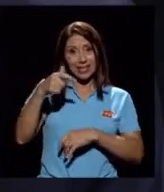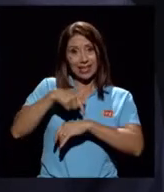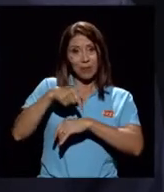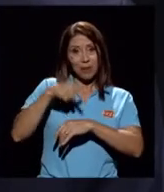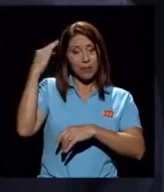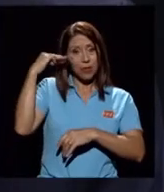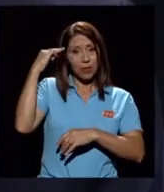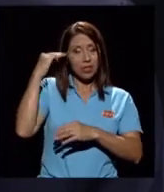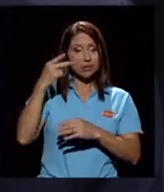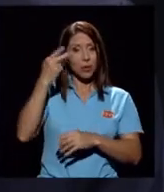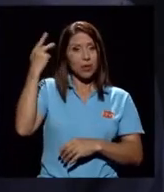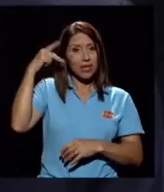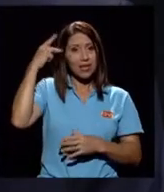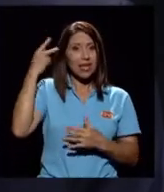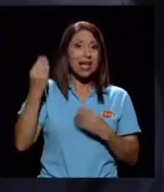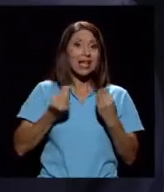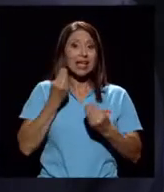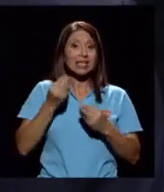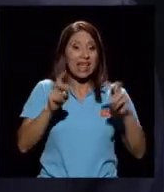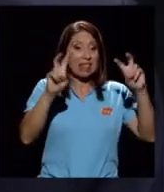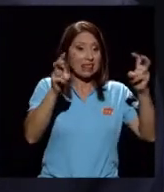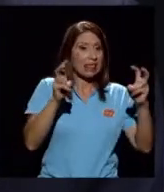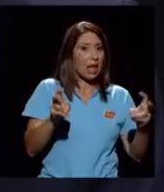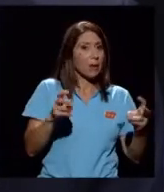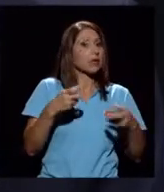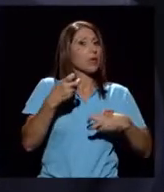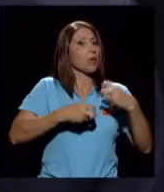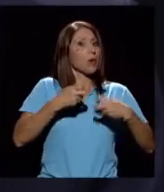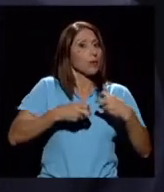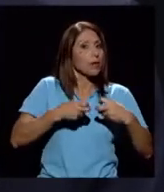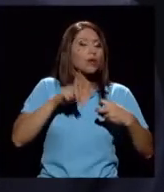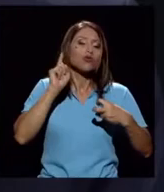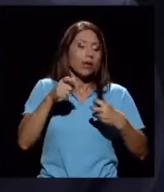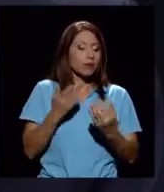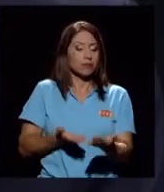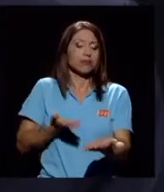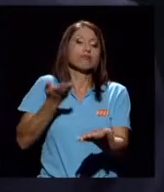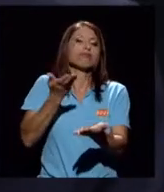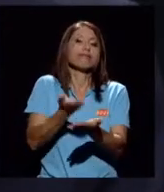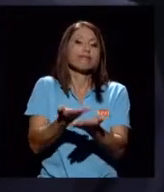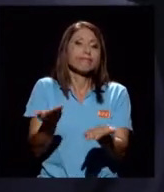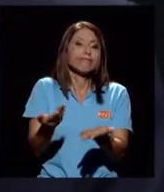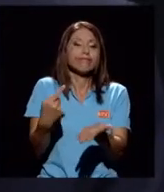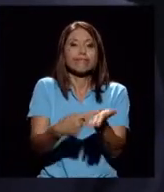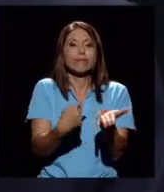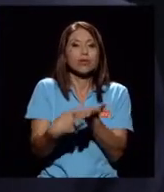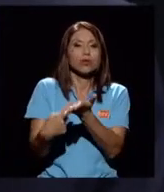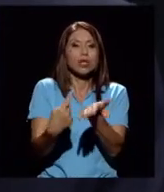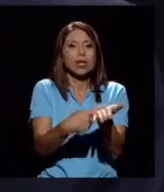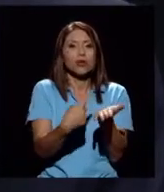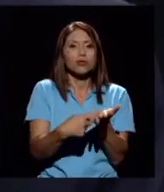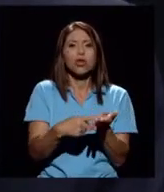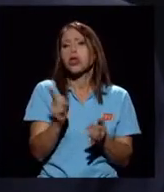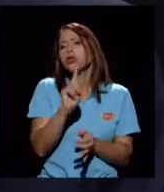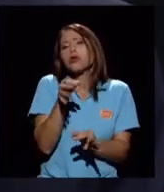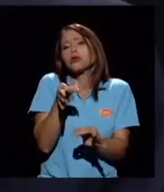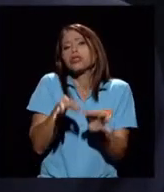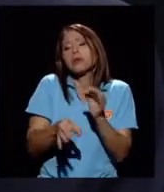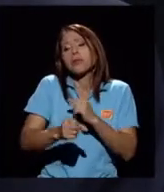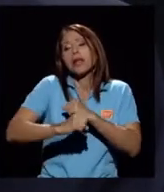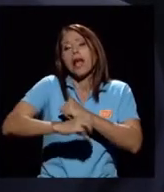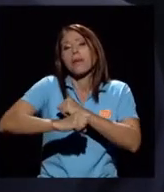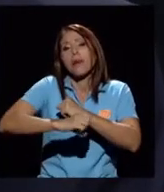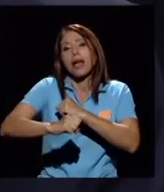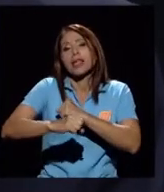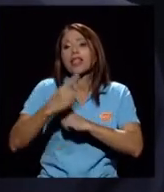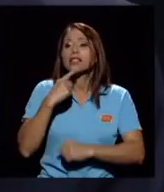plantear temas álgidos y discutirlos y no tener campañas en donde simplemente es mucho más malo